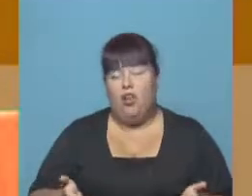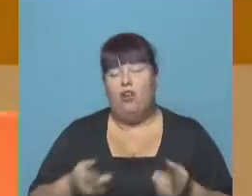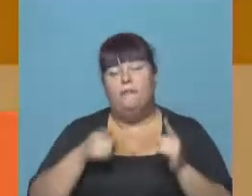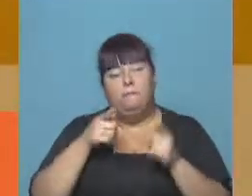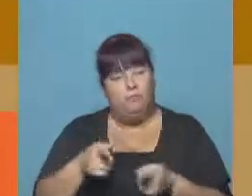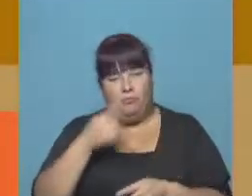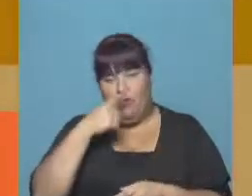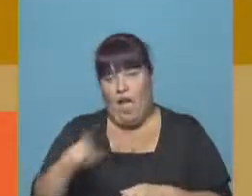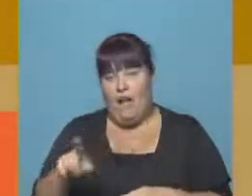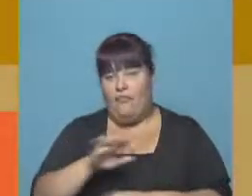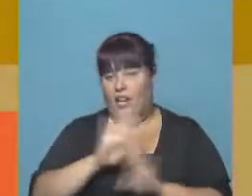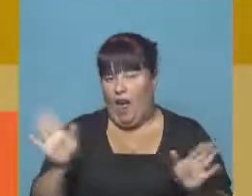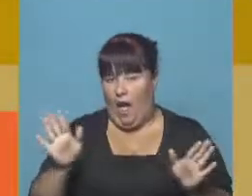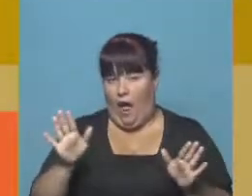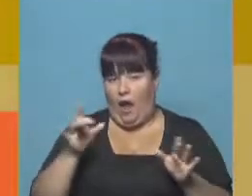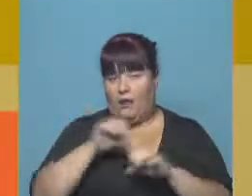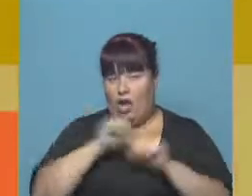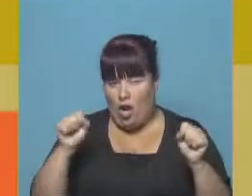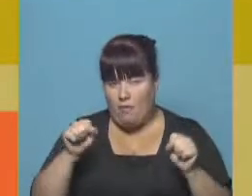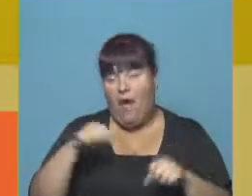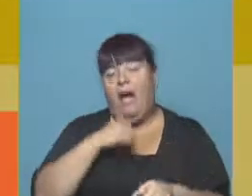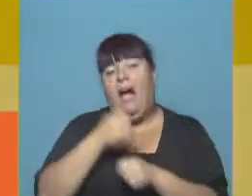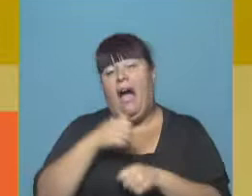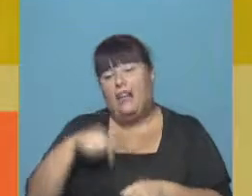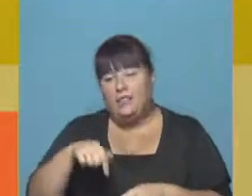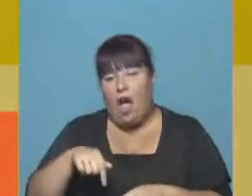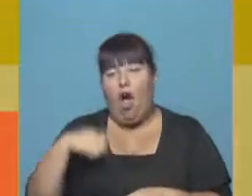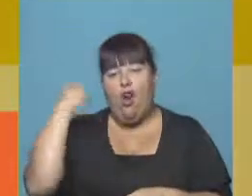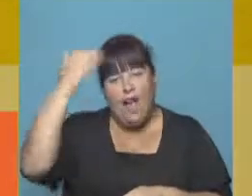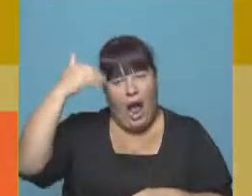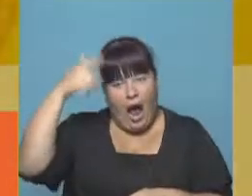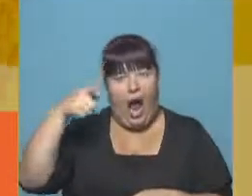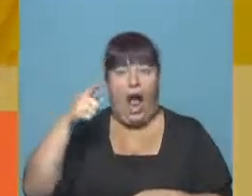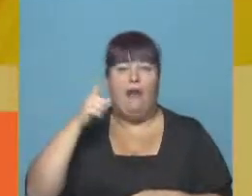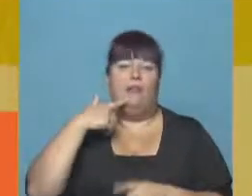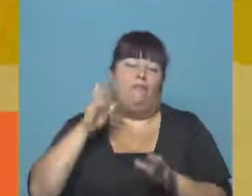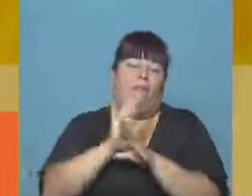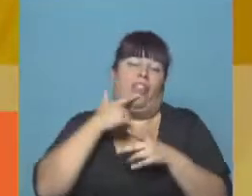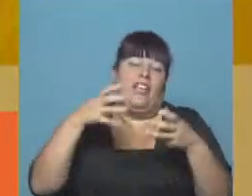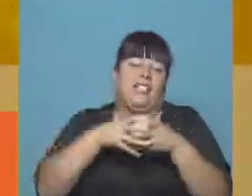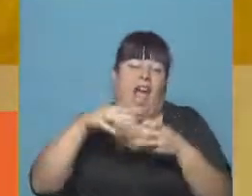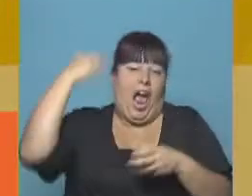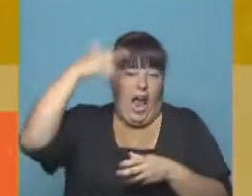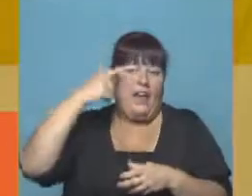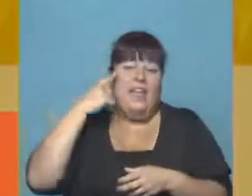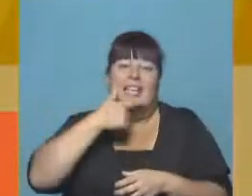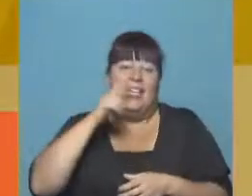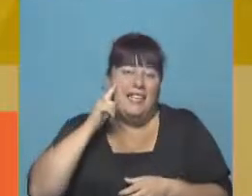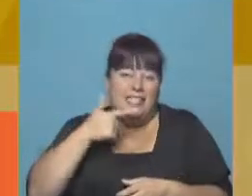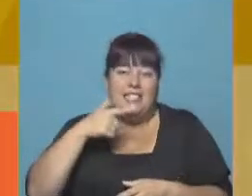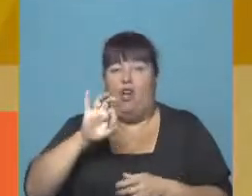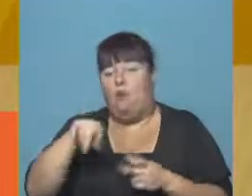este es el fin del terrorismo. Hasta ahora el Estado Islámico o autoproclamado Estado Islámico, que es el ISIS o